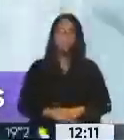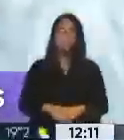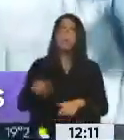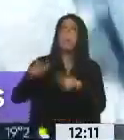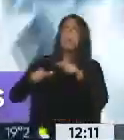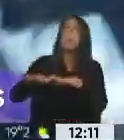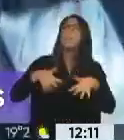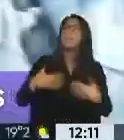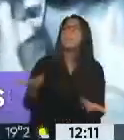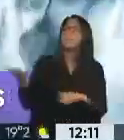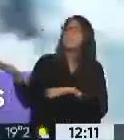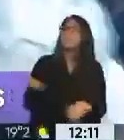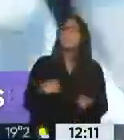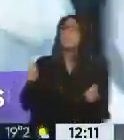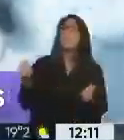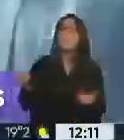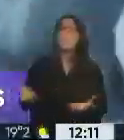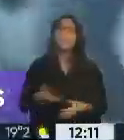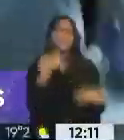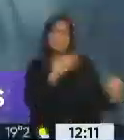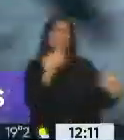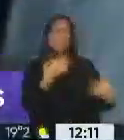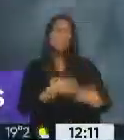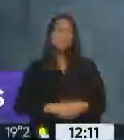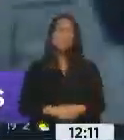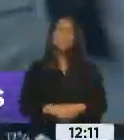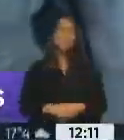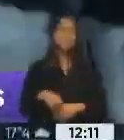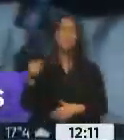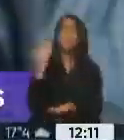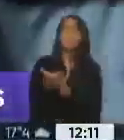gente? Muy bien. ¿Qué has propuesto con respecto al